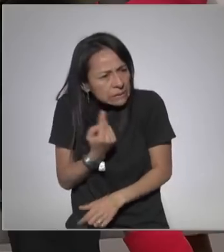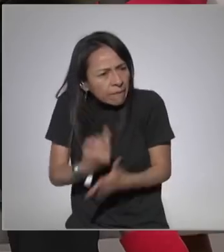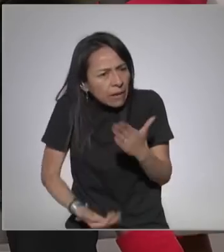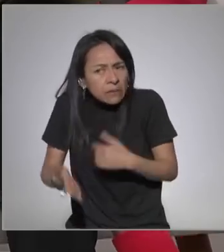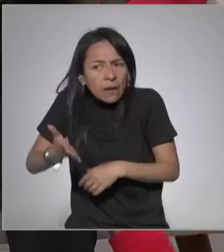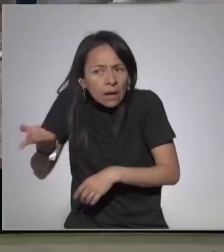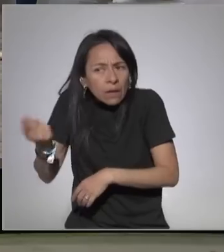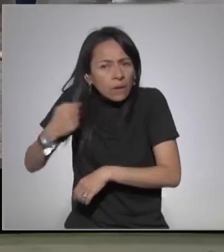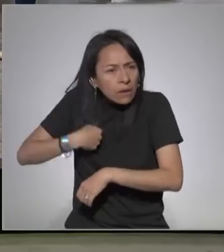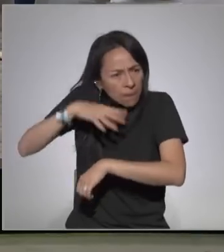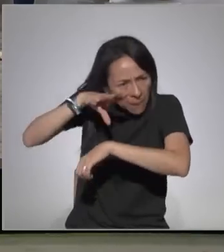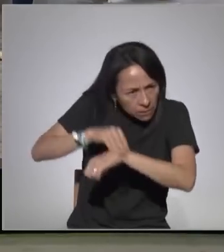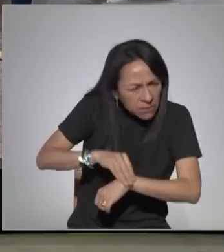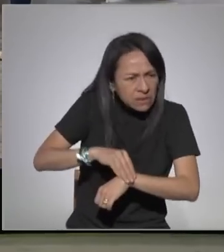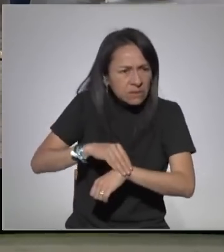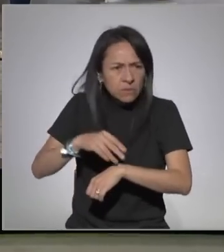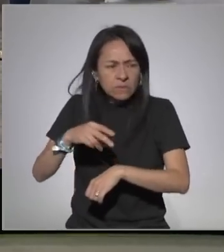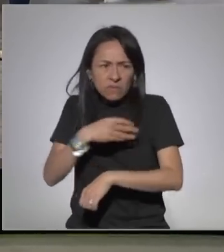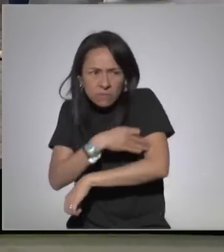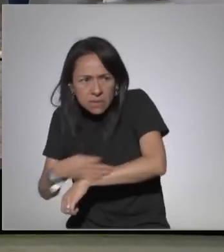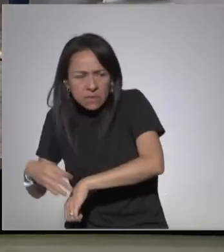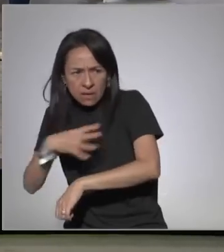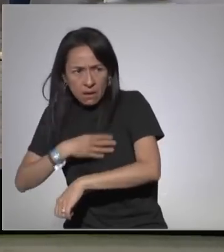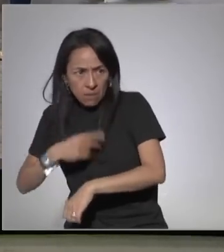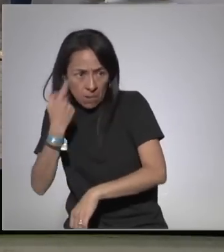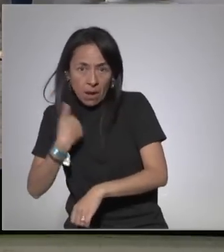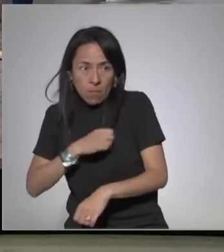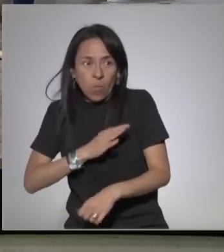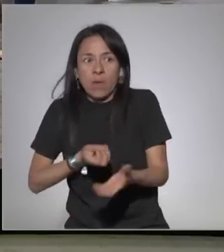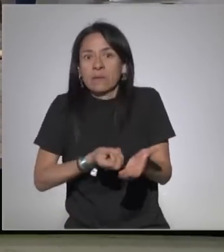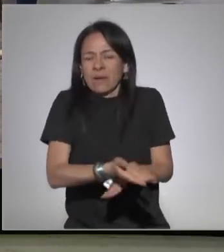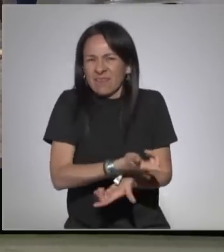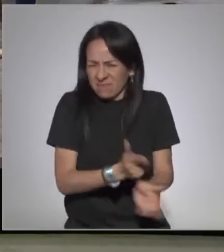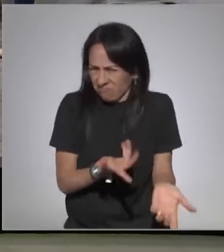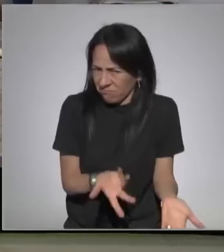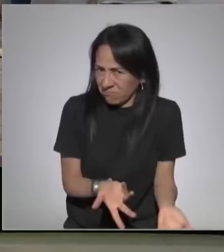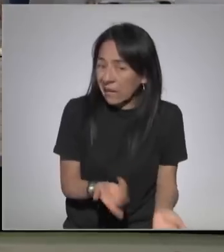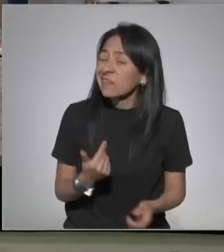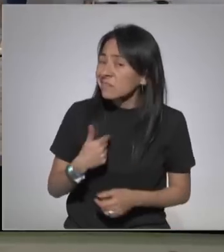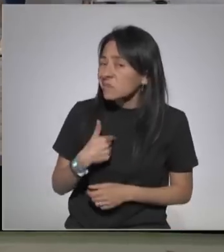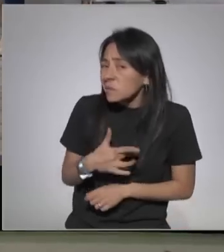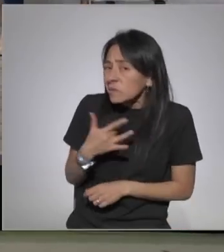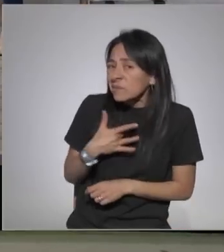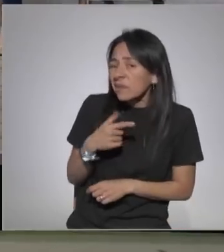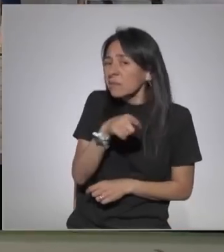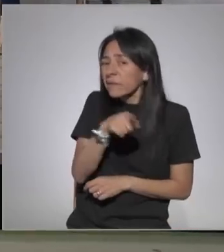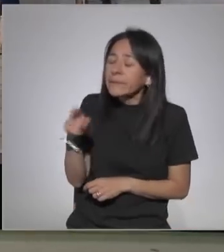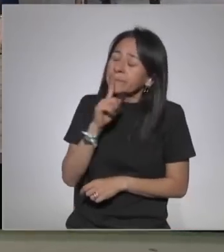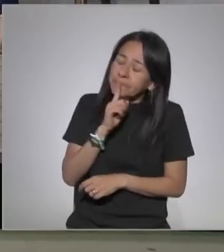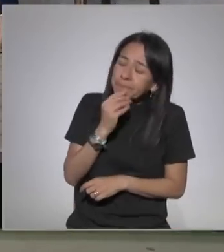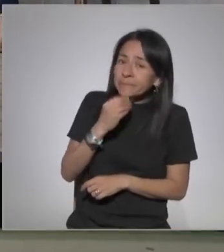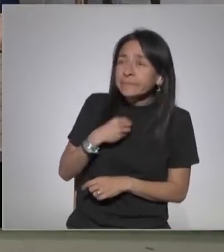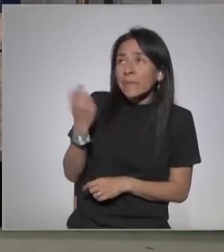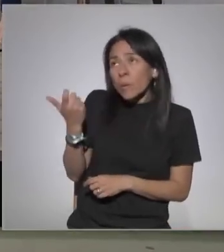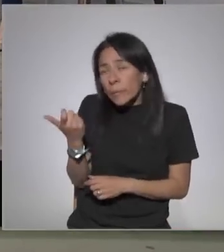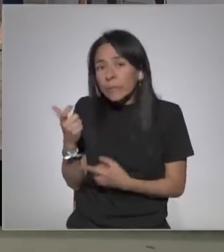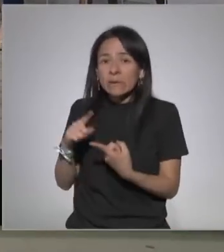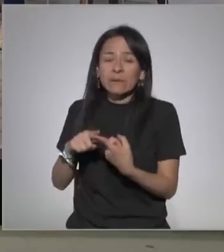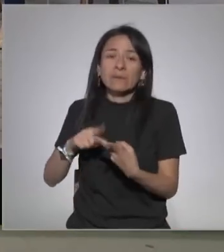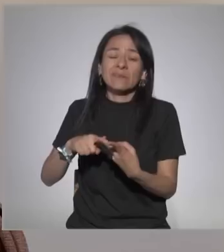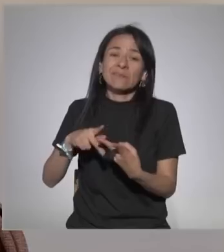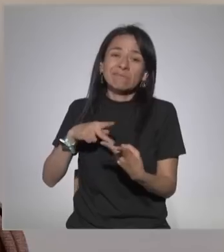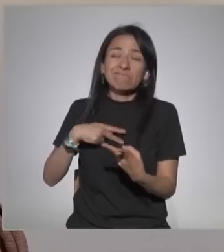tus hijos para ir? Y ella dice, bueno, pues es porque siento que ahora que dependo económicamente de ellos, mis decisiones dependen de